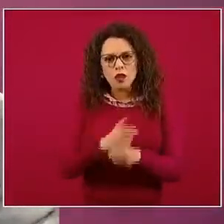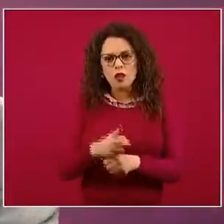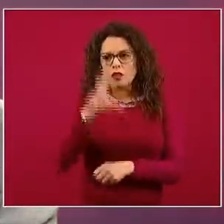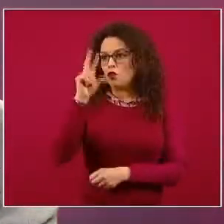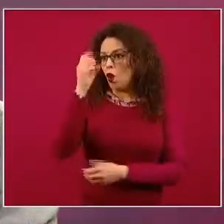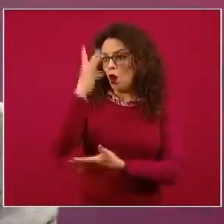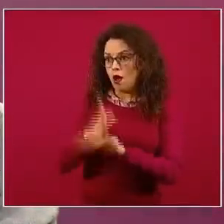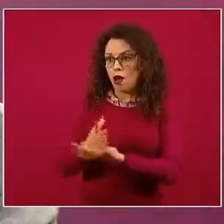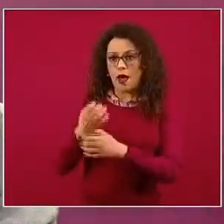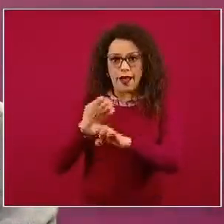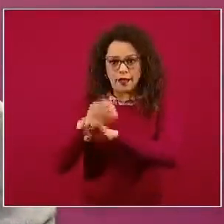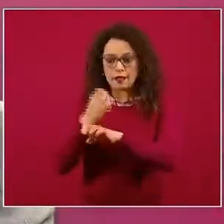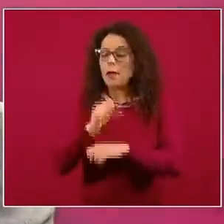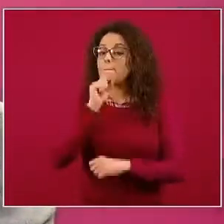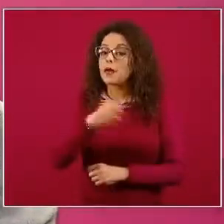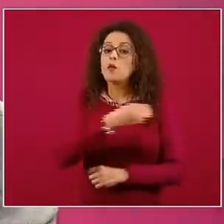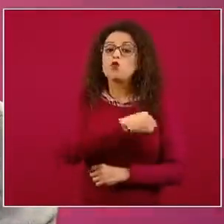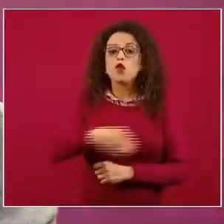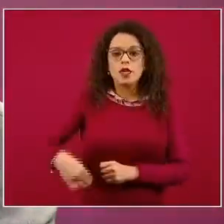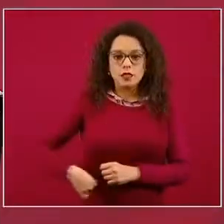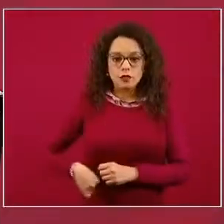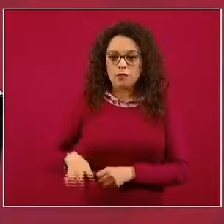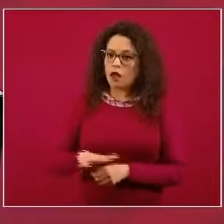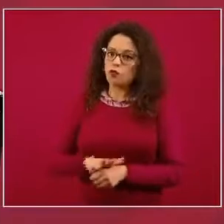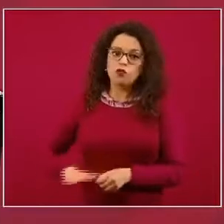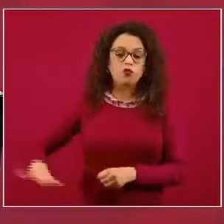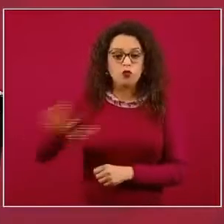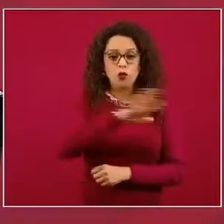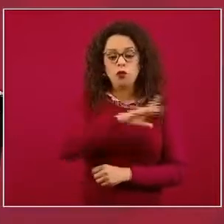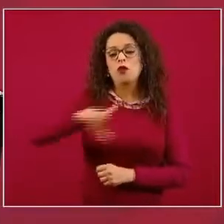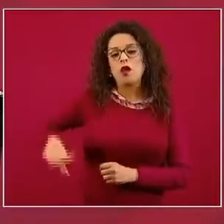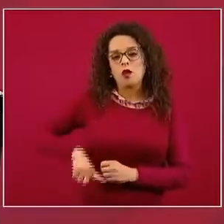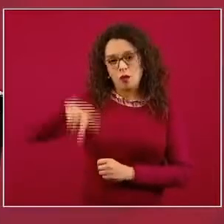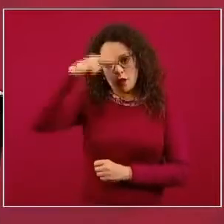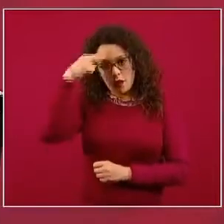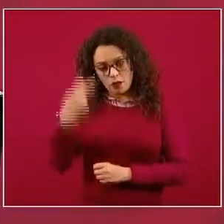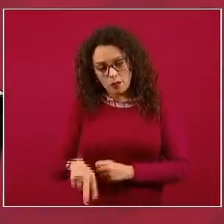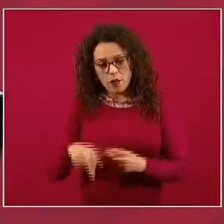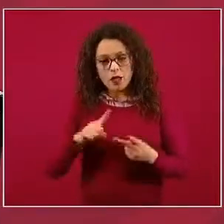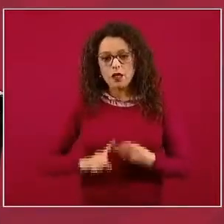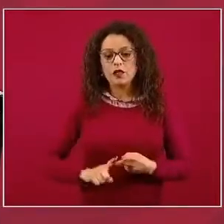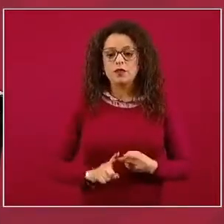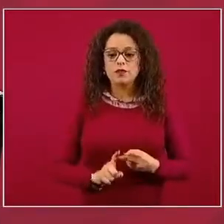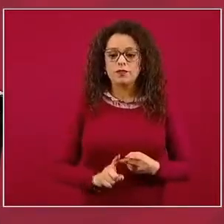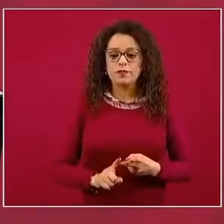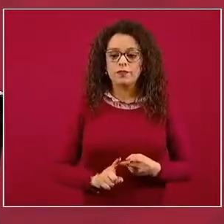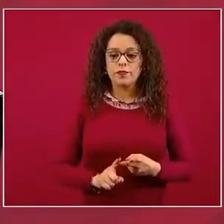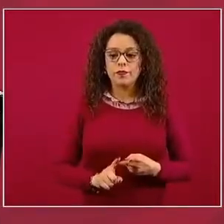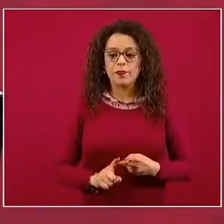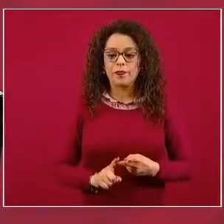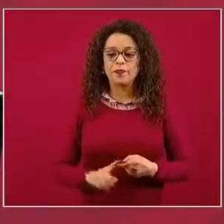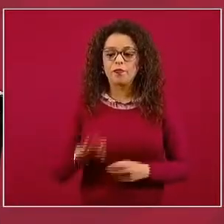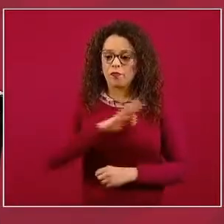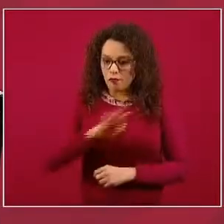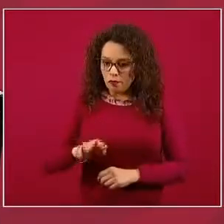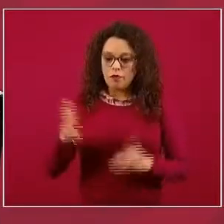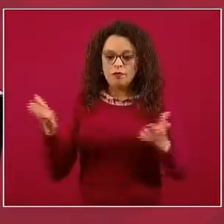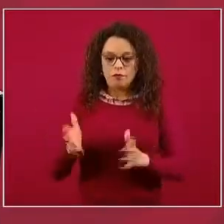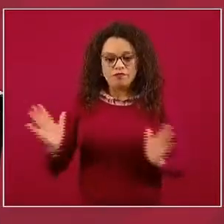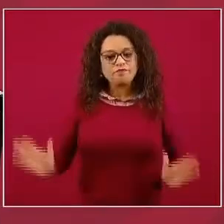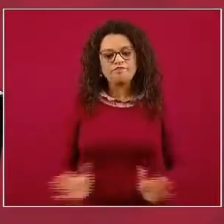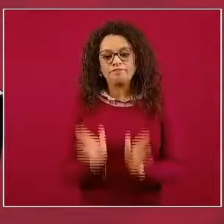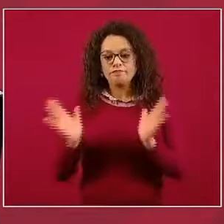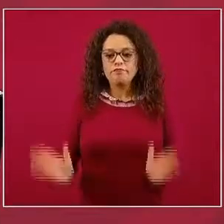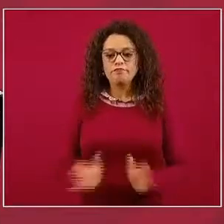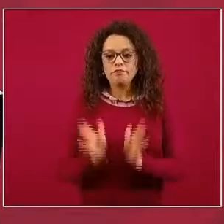sino municipales, la sociedad civil, el Gobierno de México, podemos impulsar esta